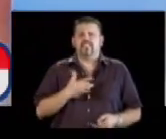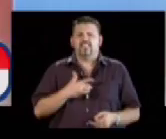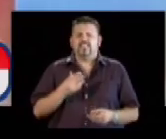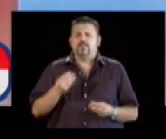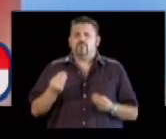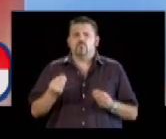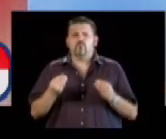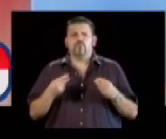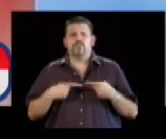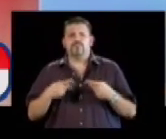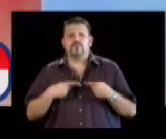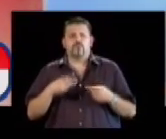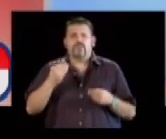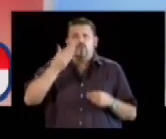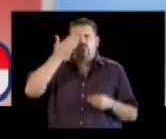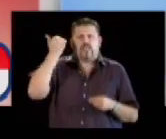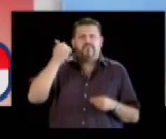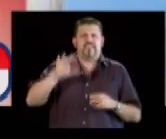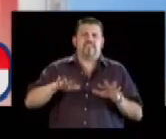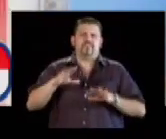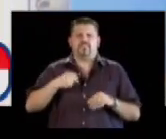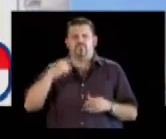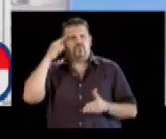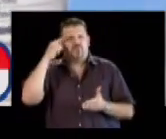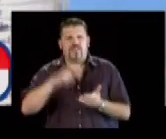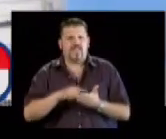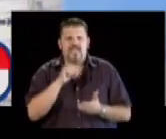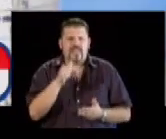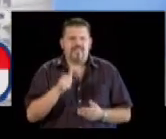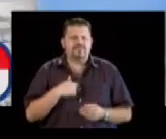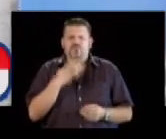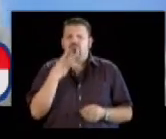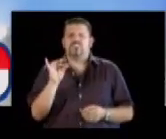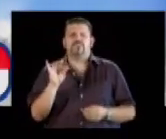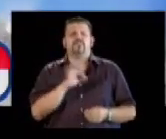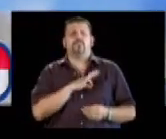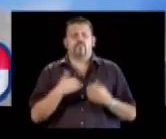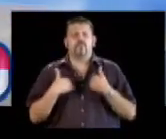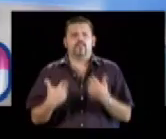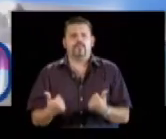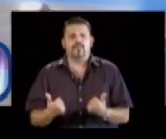saben y que no pueden creer. Es tan simple de entender que